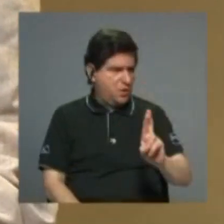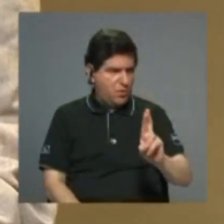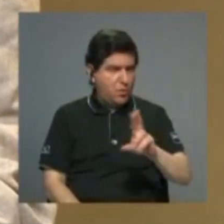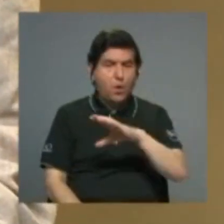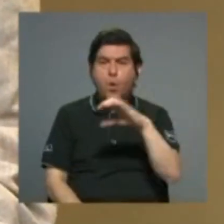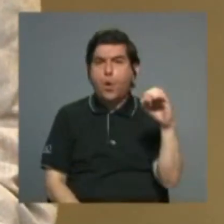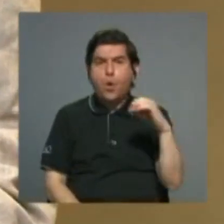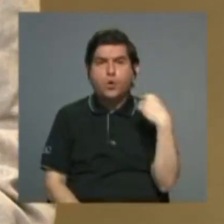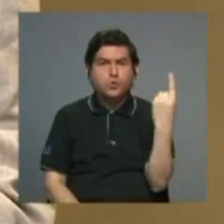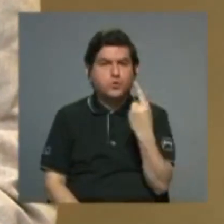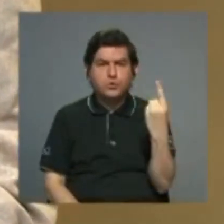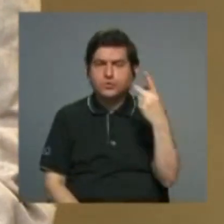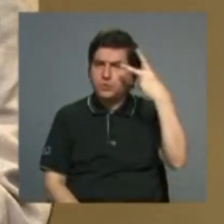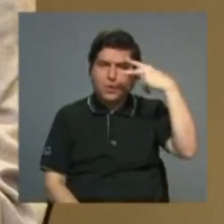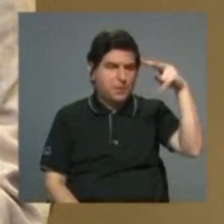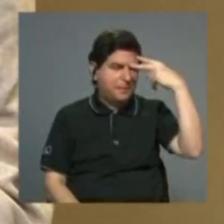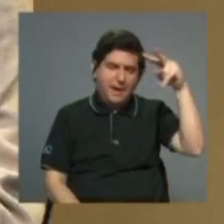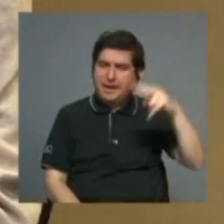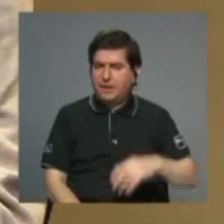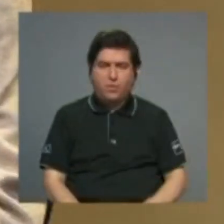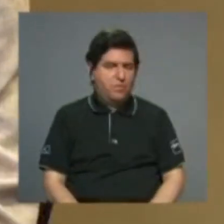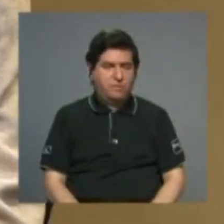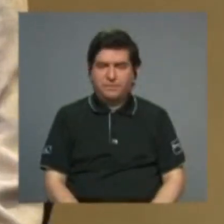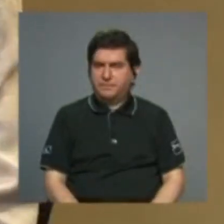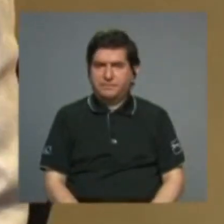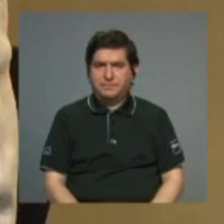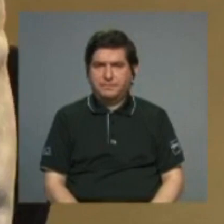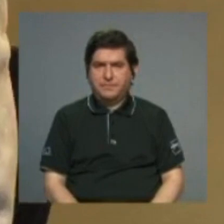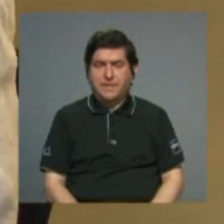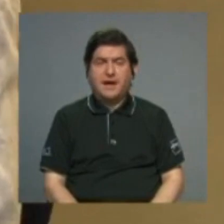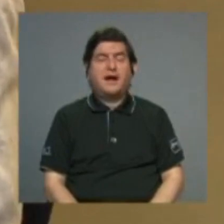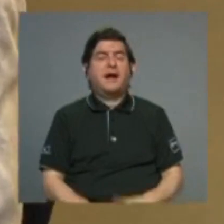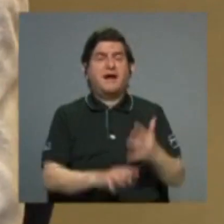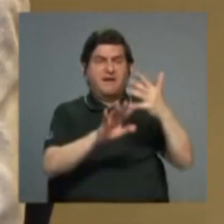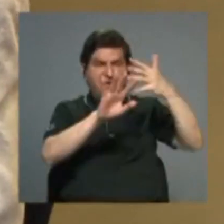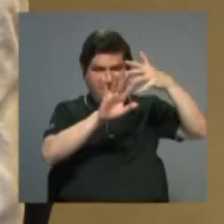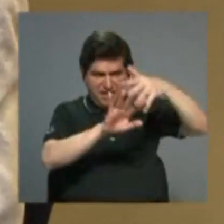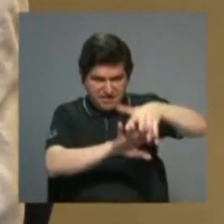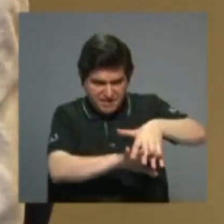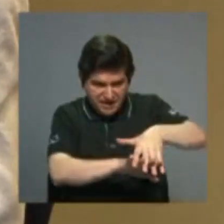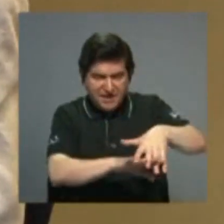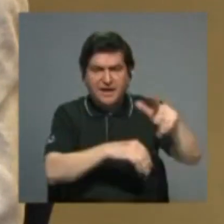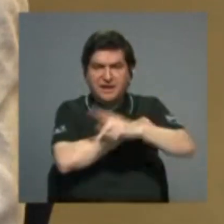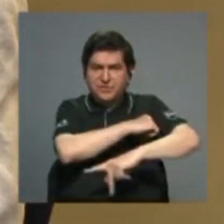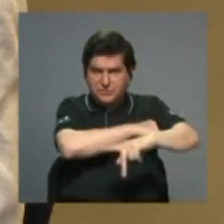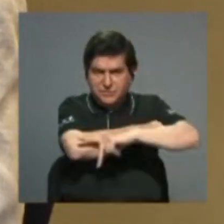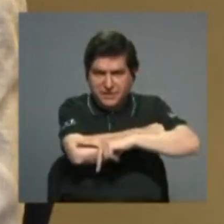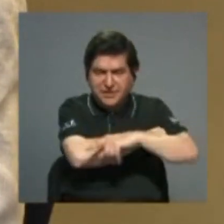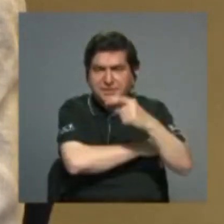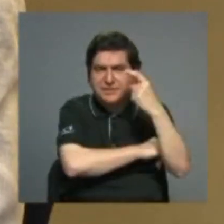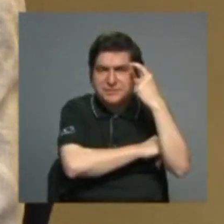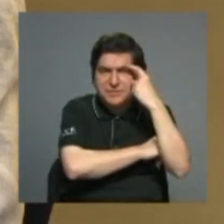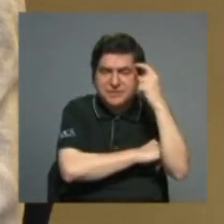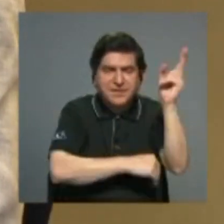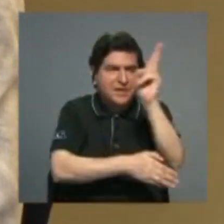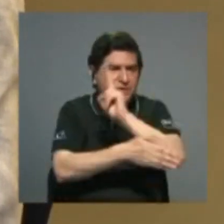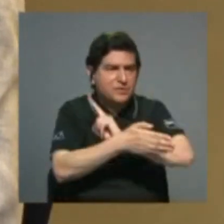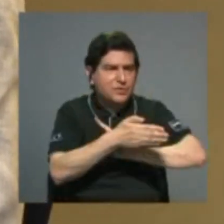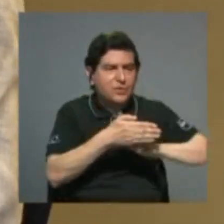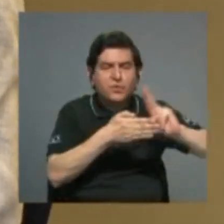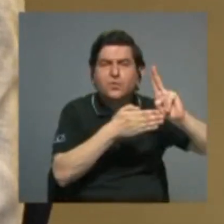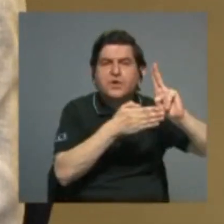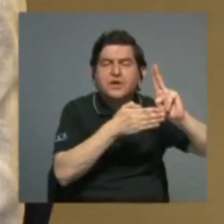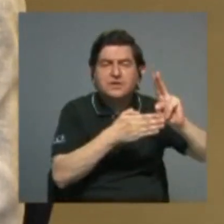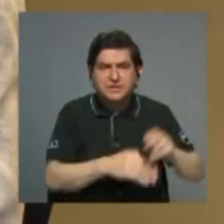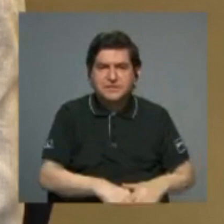no se convierte solo en México, sino a través de la integración de los países y consideramos que las universidades pueden jugar